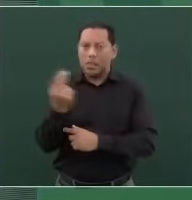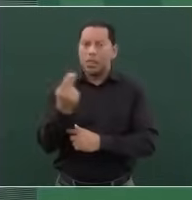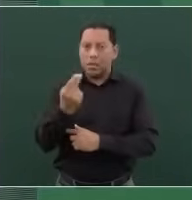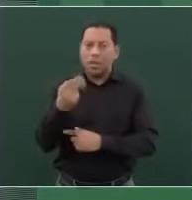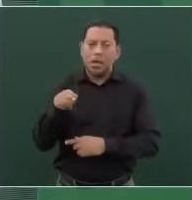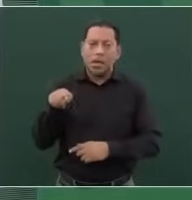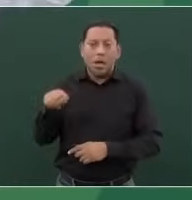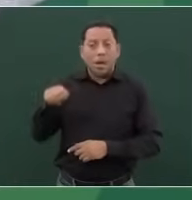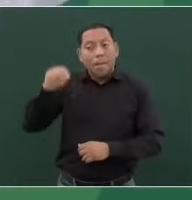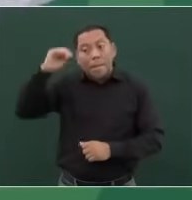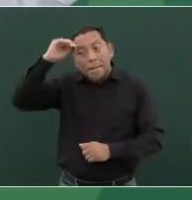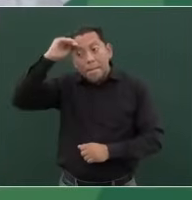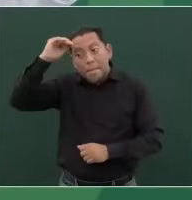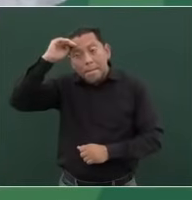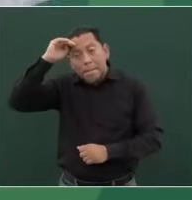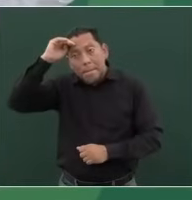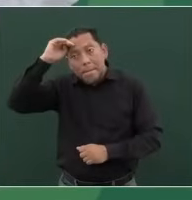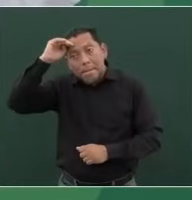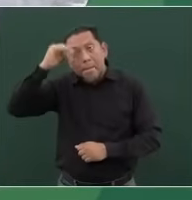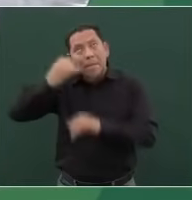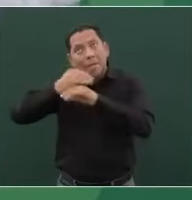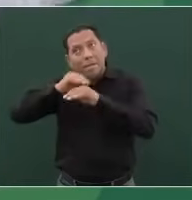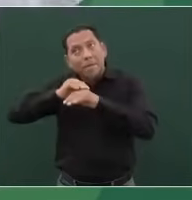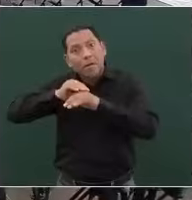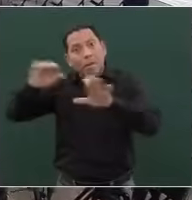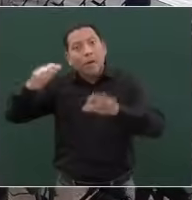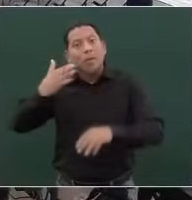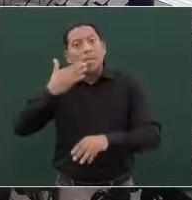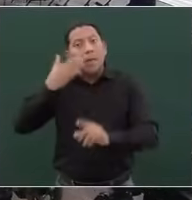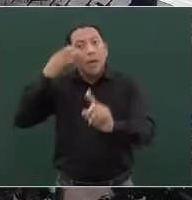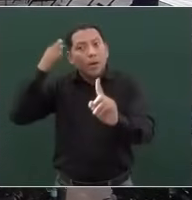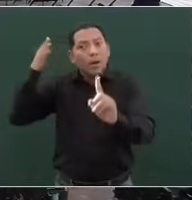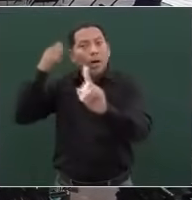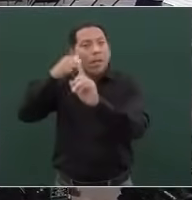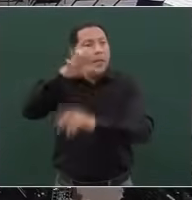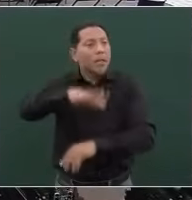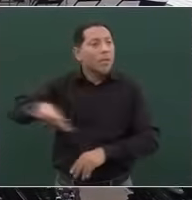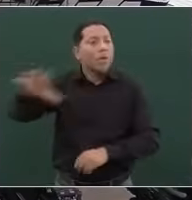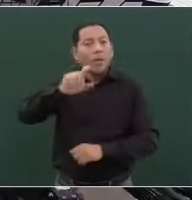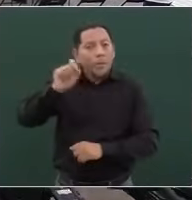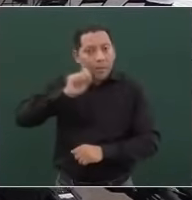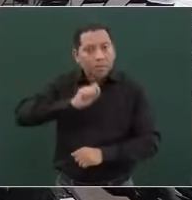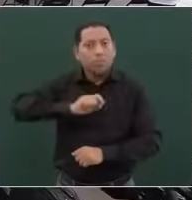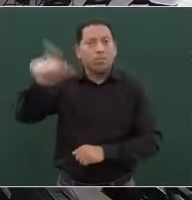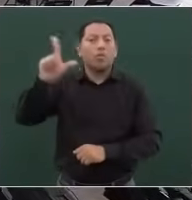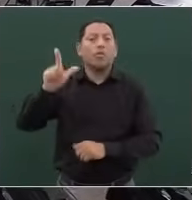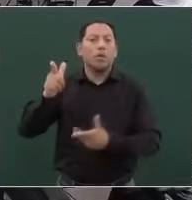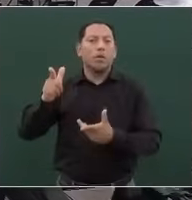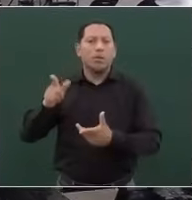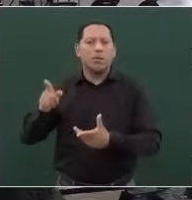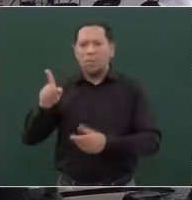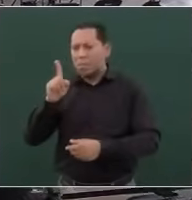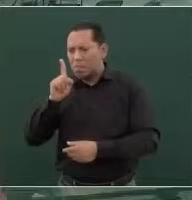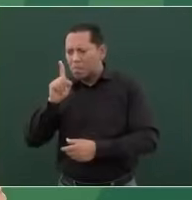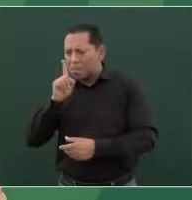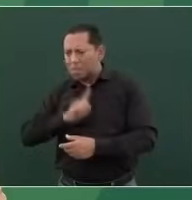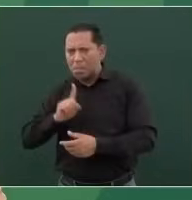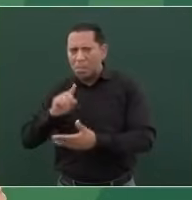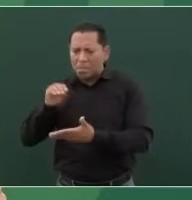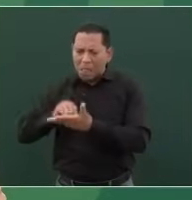y tienen que pensar en informar con objetividad, con profesionalismo, no calumniar,